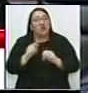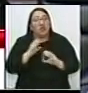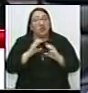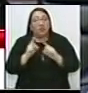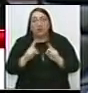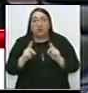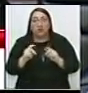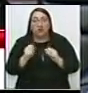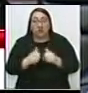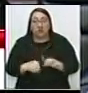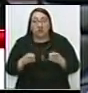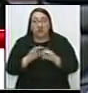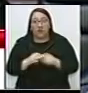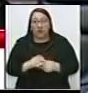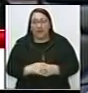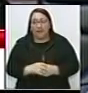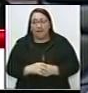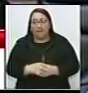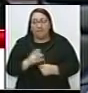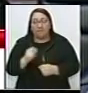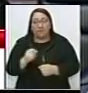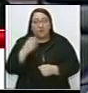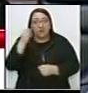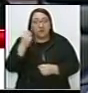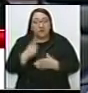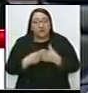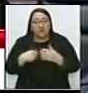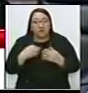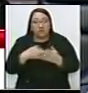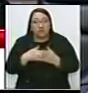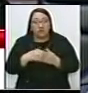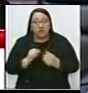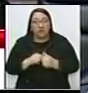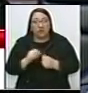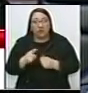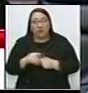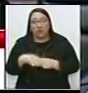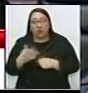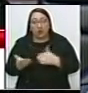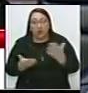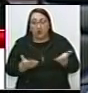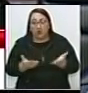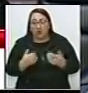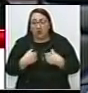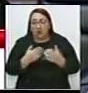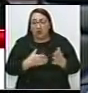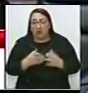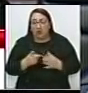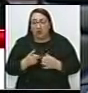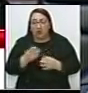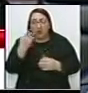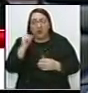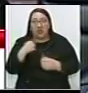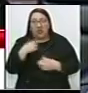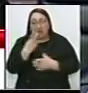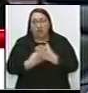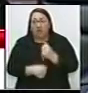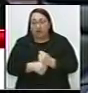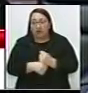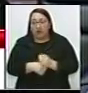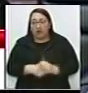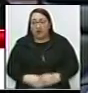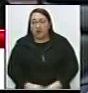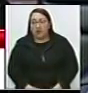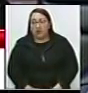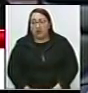no es conducente y hay posiciones que se contraponen la una a la otra, yo planteo una posición de confianza, una cuestión